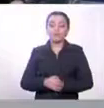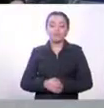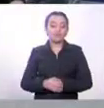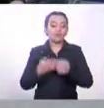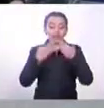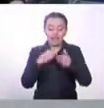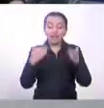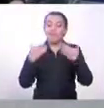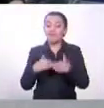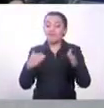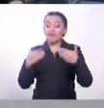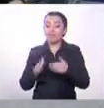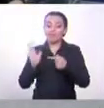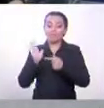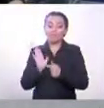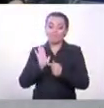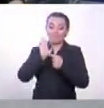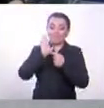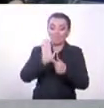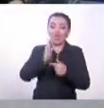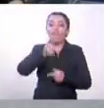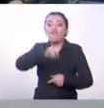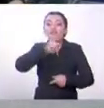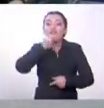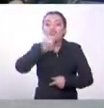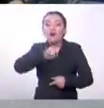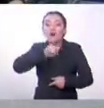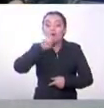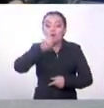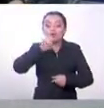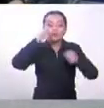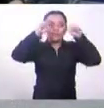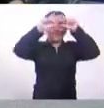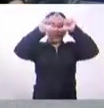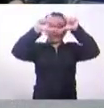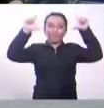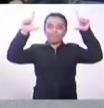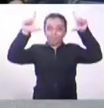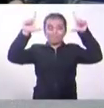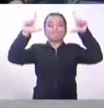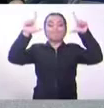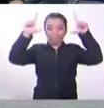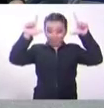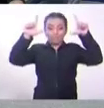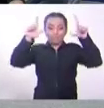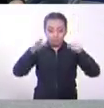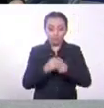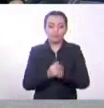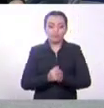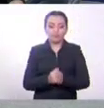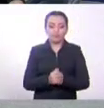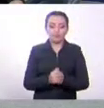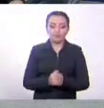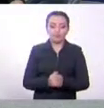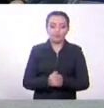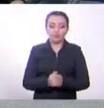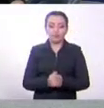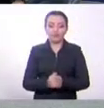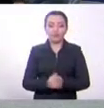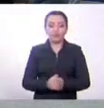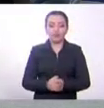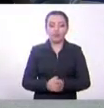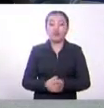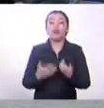Entonces, el mensaje también nosotros lo traducimos de la imagen a nuestra experiencia. A nuestra